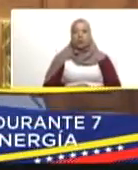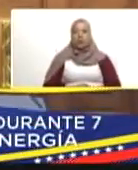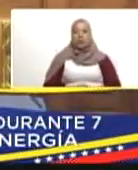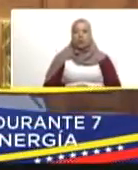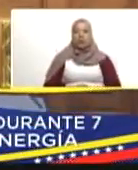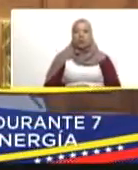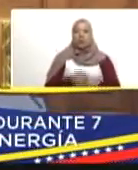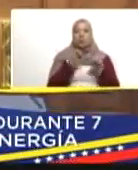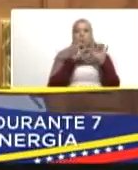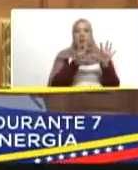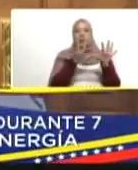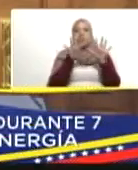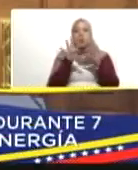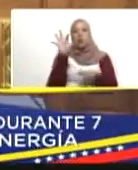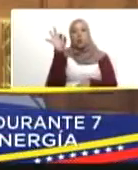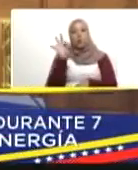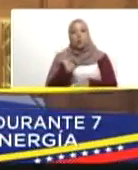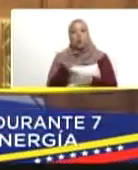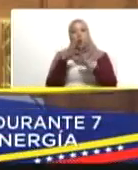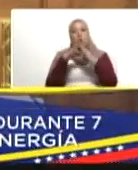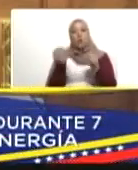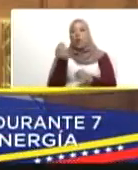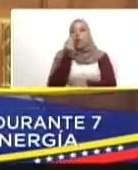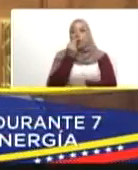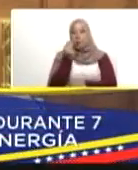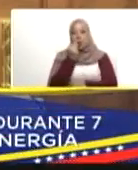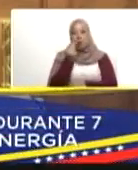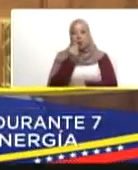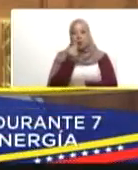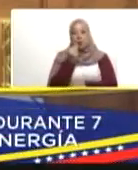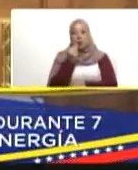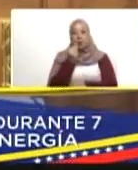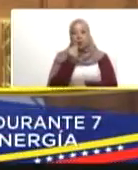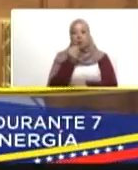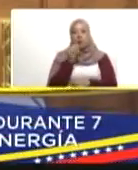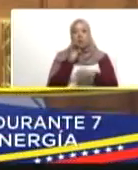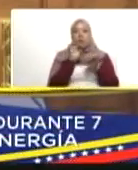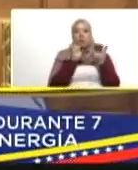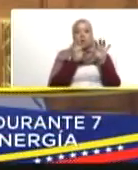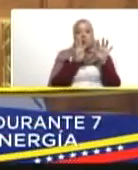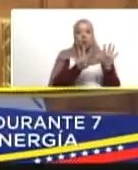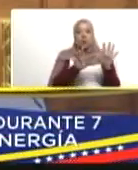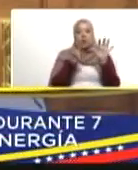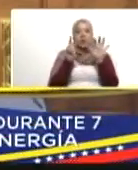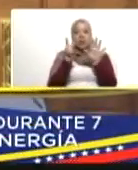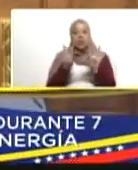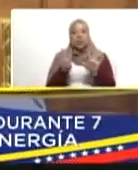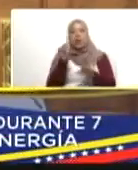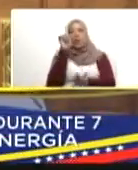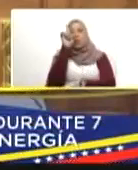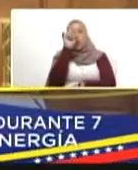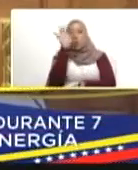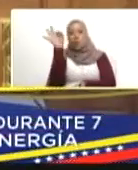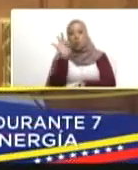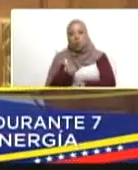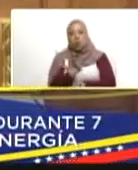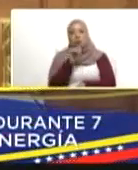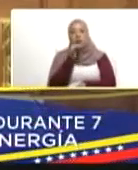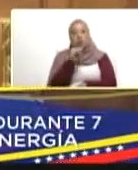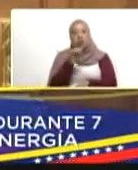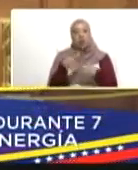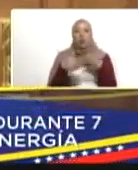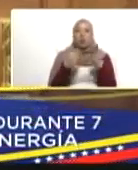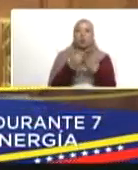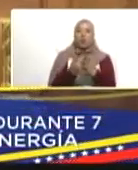8% de importaciones de todo el alimento al 99% y este año hablaba con Castro soteldo a